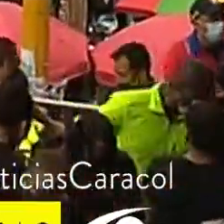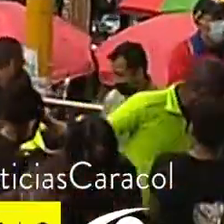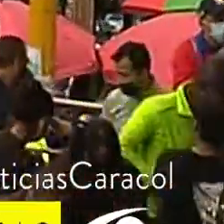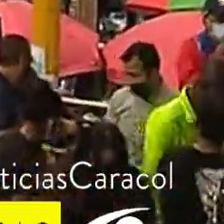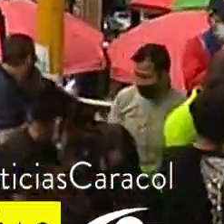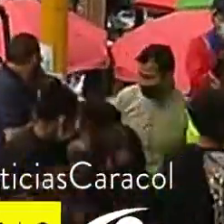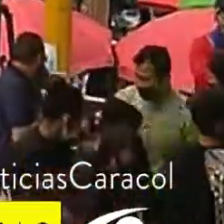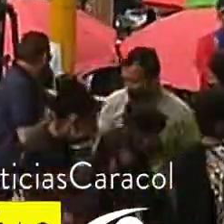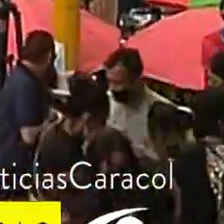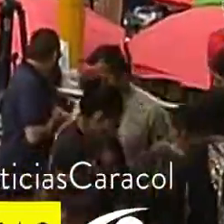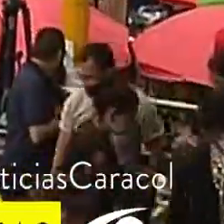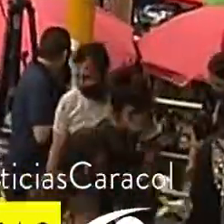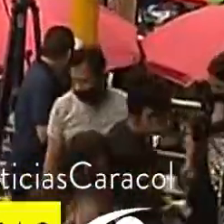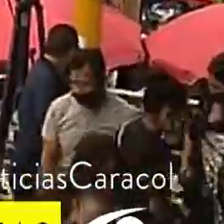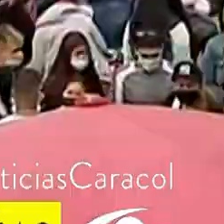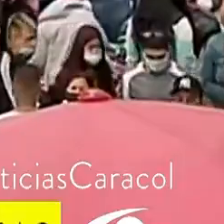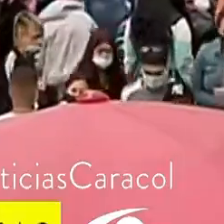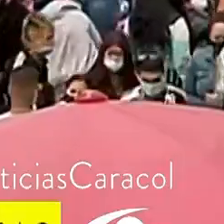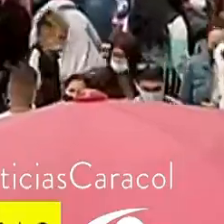pico de la pandemia.